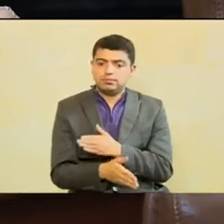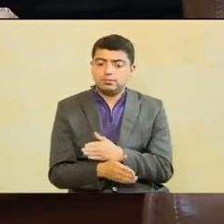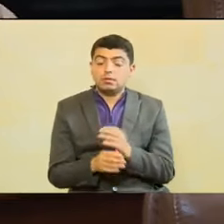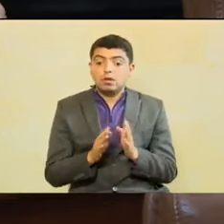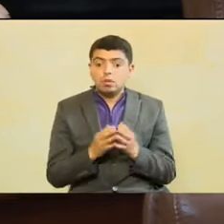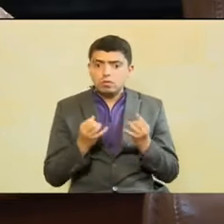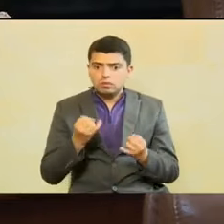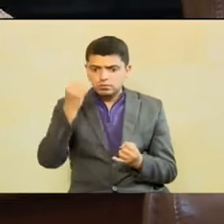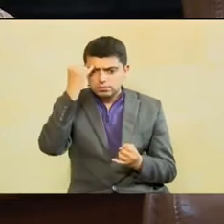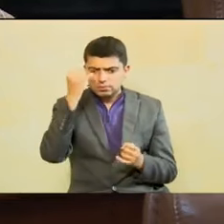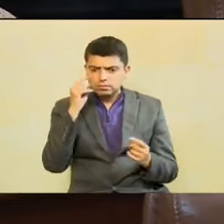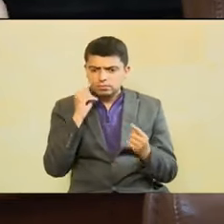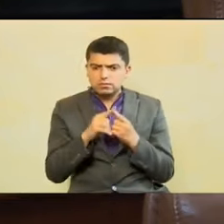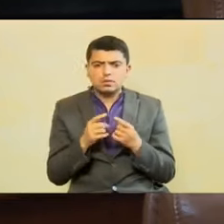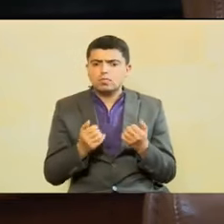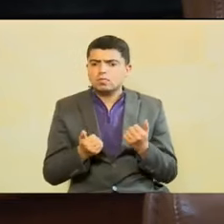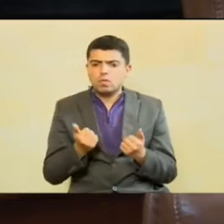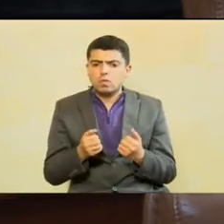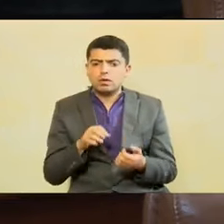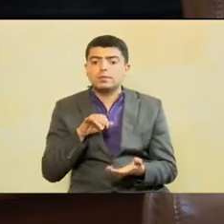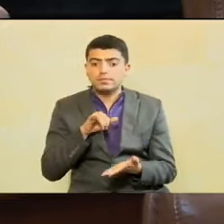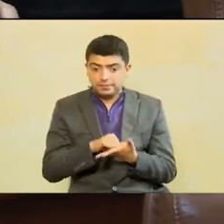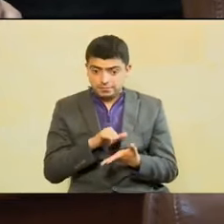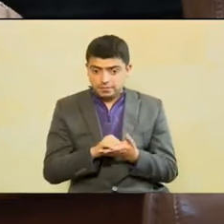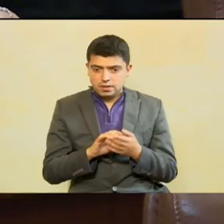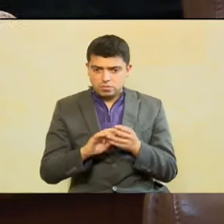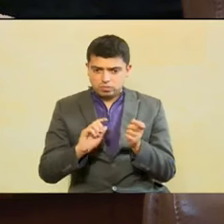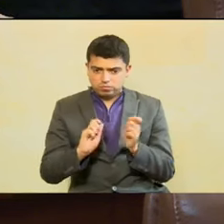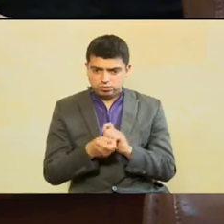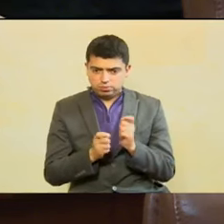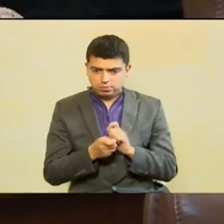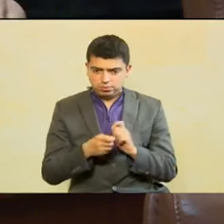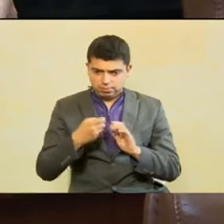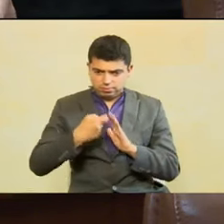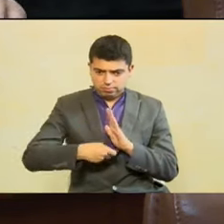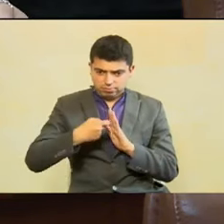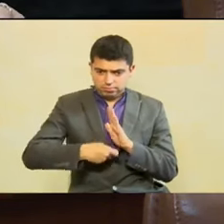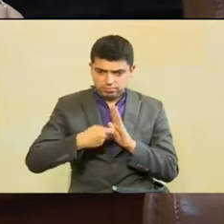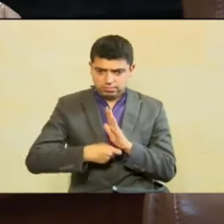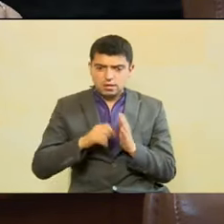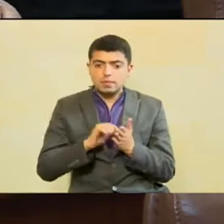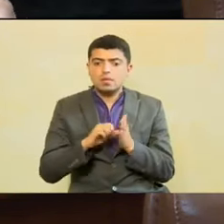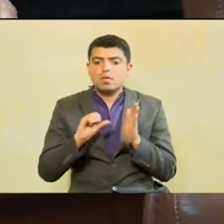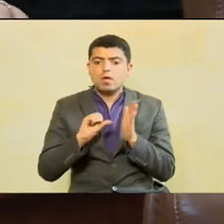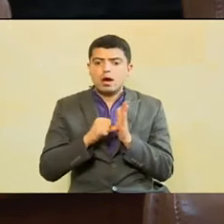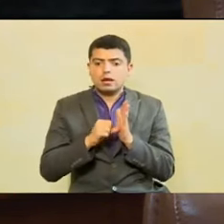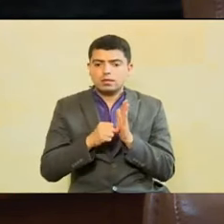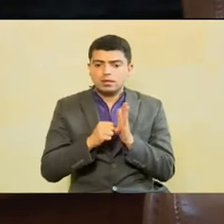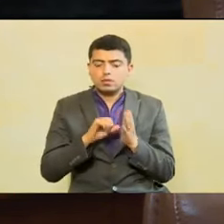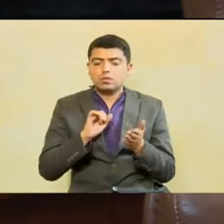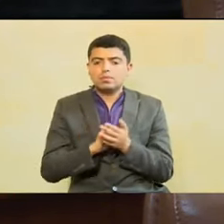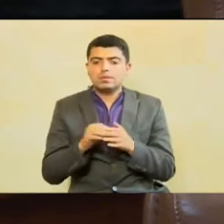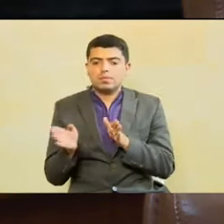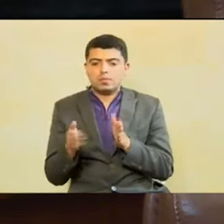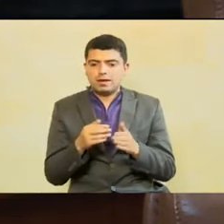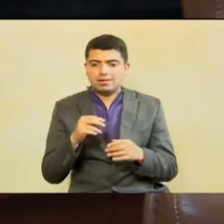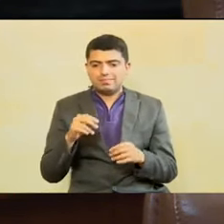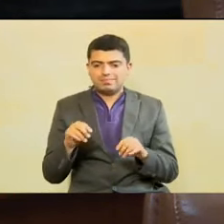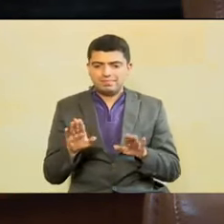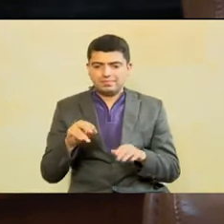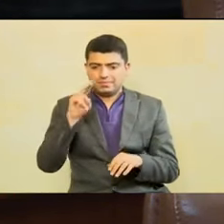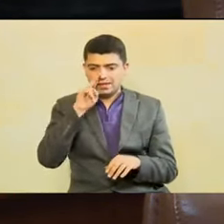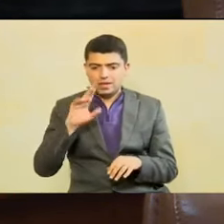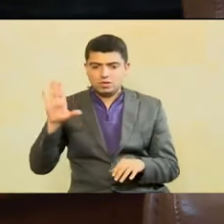iniciativa lo que se pretende es hacer una modificación de artículo del plan Nacional de desarrollo